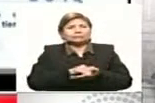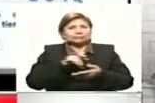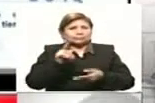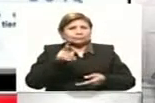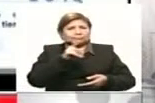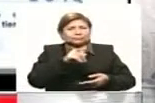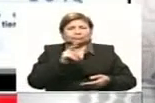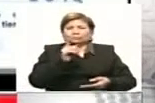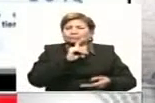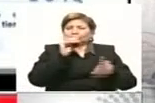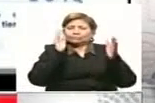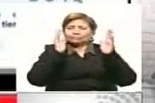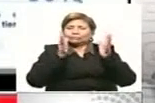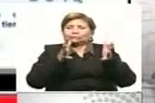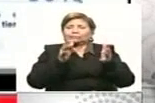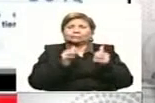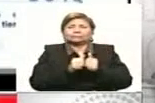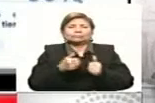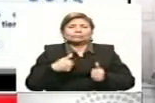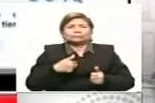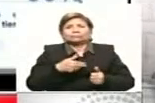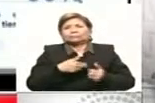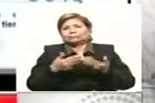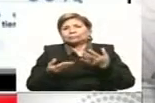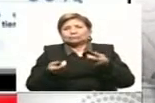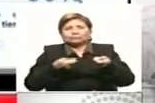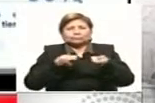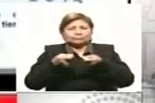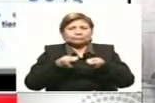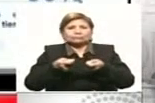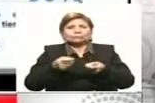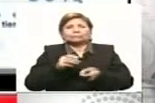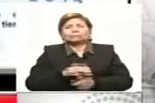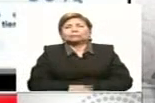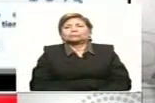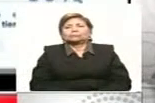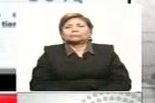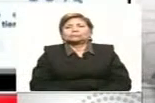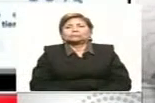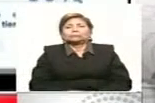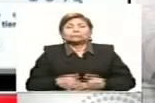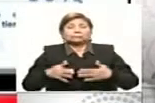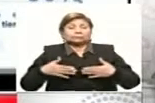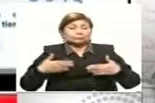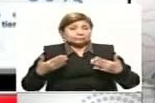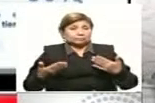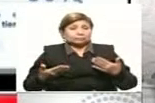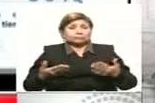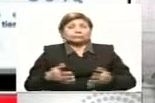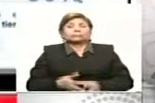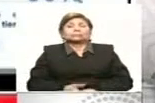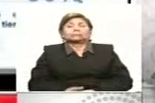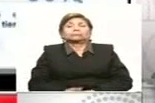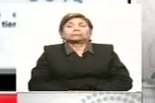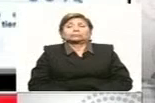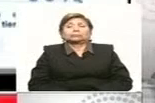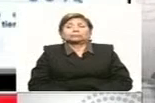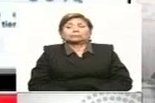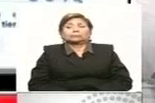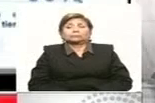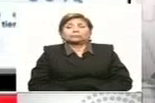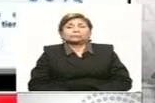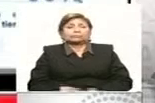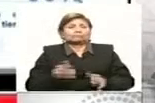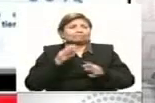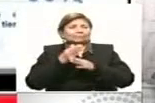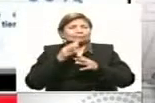que estos pacientes diabéticos no abandonen el tratamiento, se hagan controles secuenciales y poder evitar este